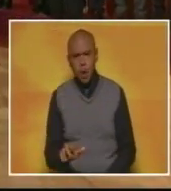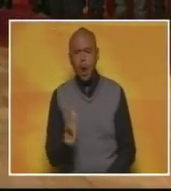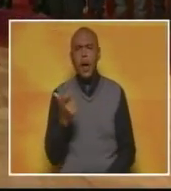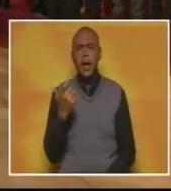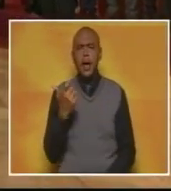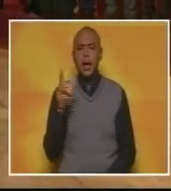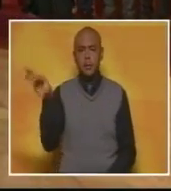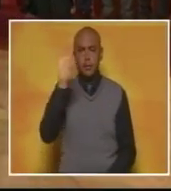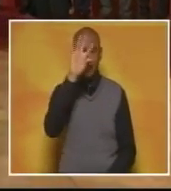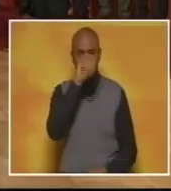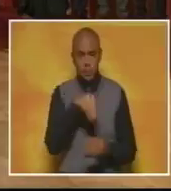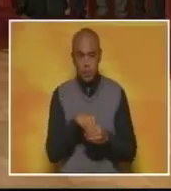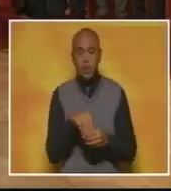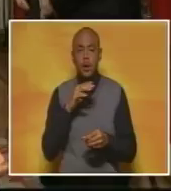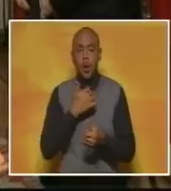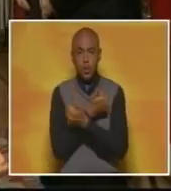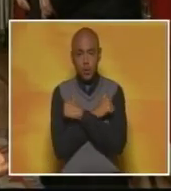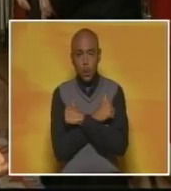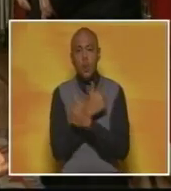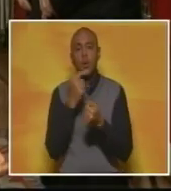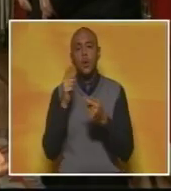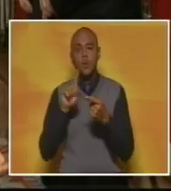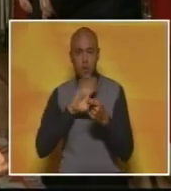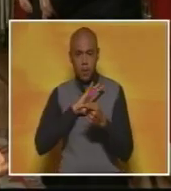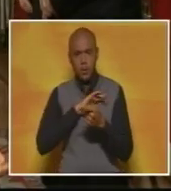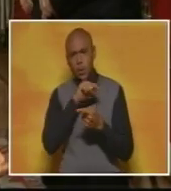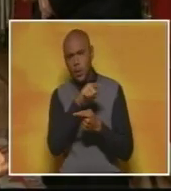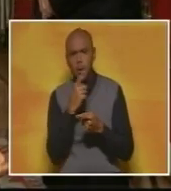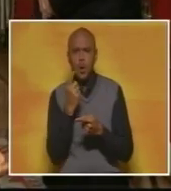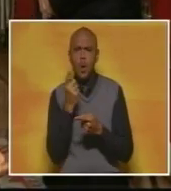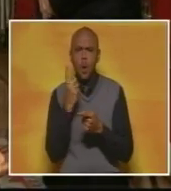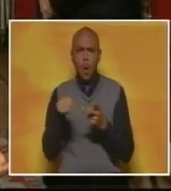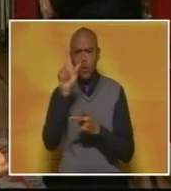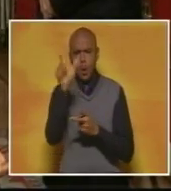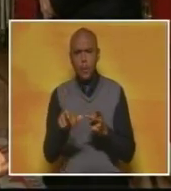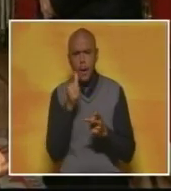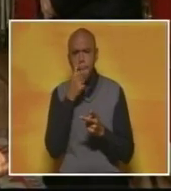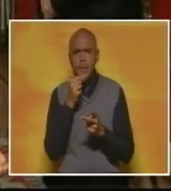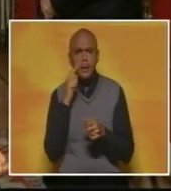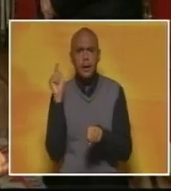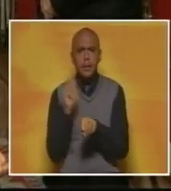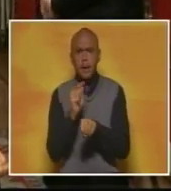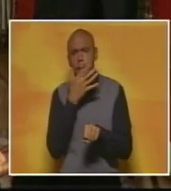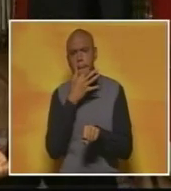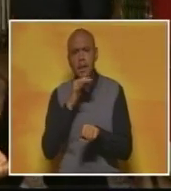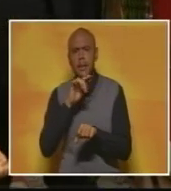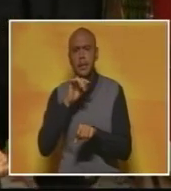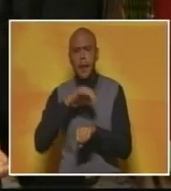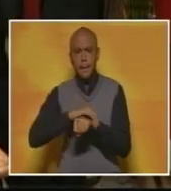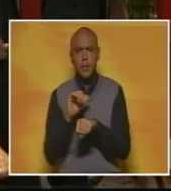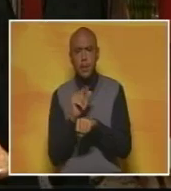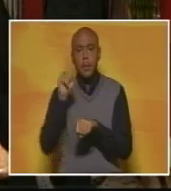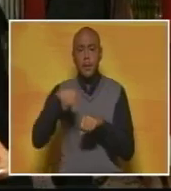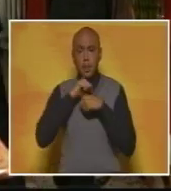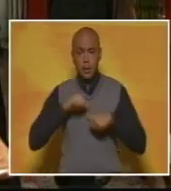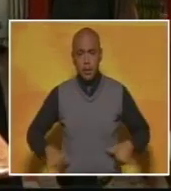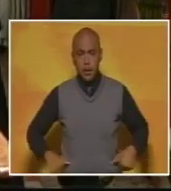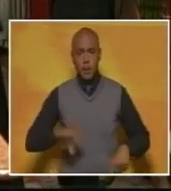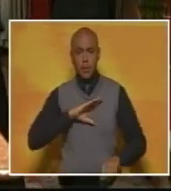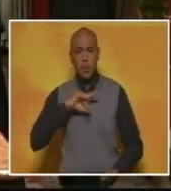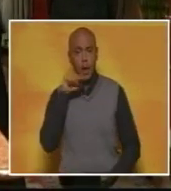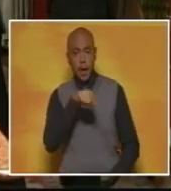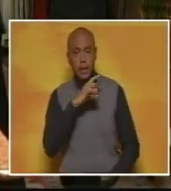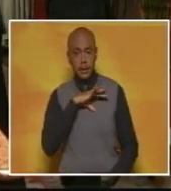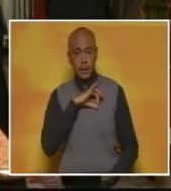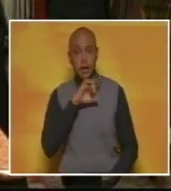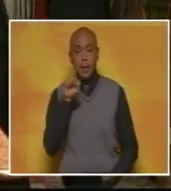como titular de Interior en sustitución de Andrés Chadwick, quien fue fuertemente cuestionado por el actuar policial y de las Fuerzas Armadas durante el estado de emergencia y